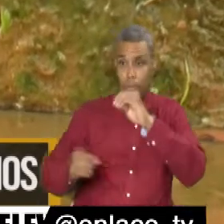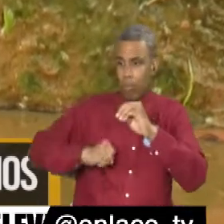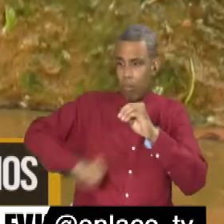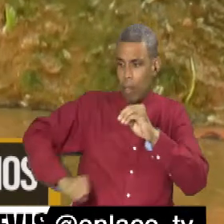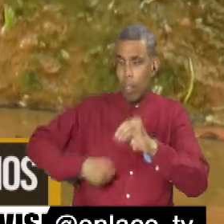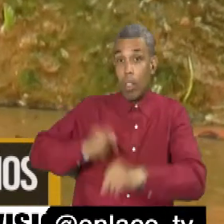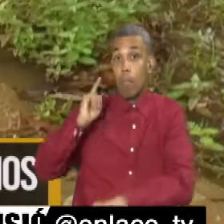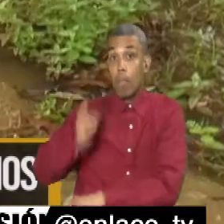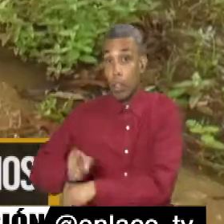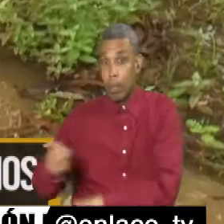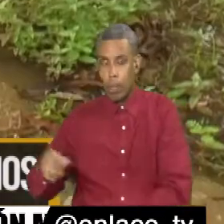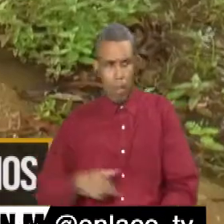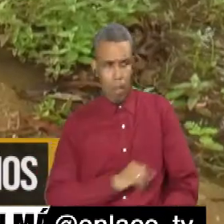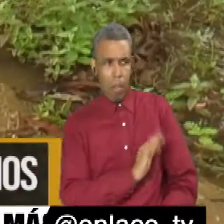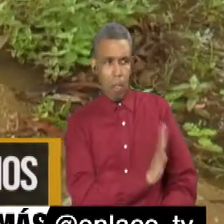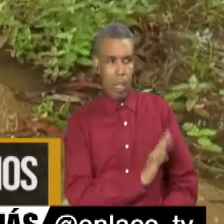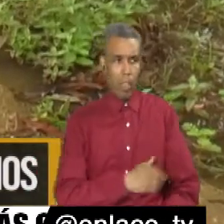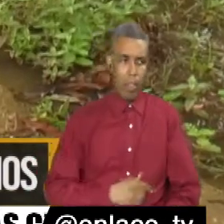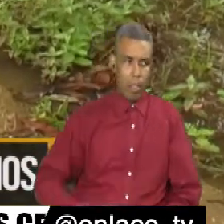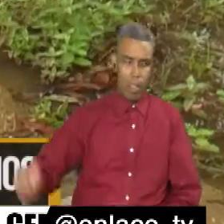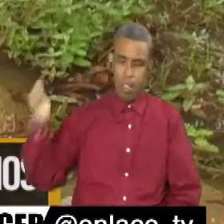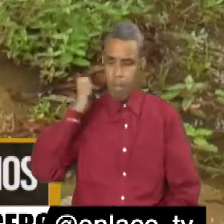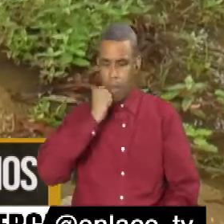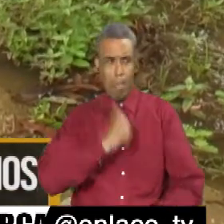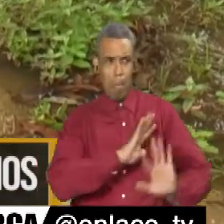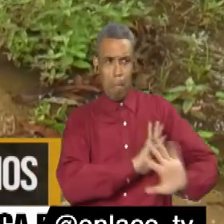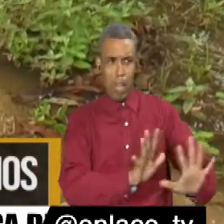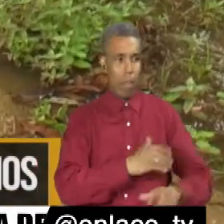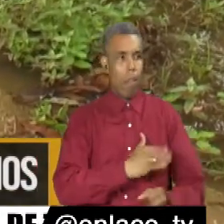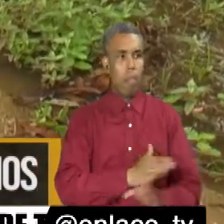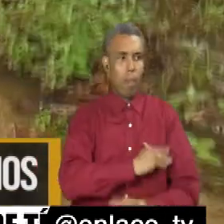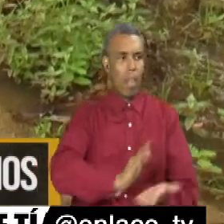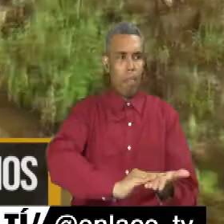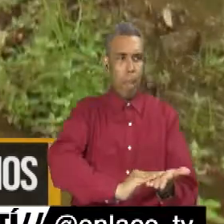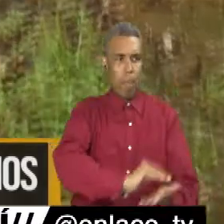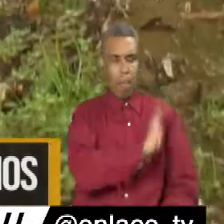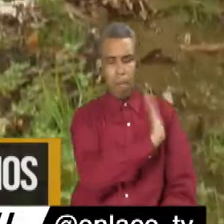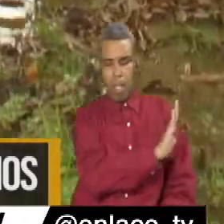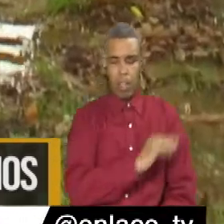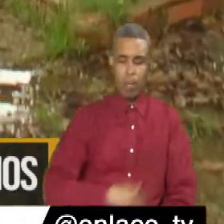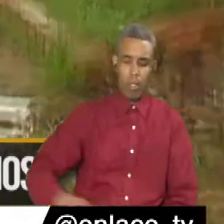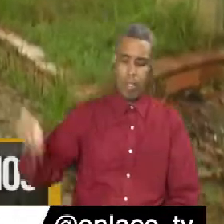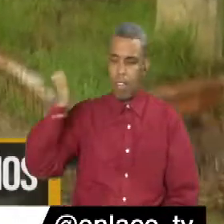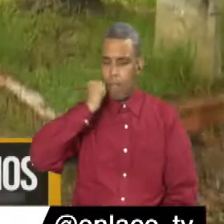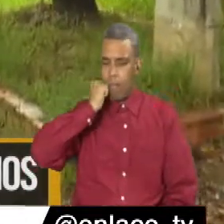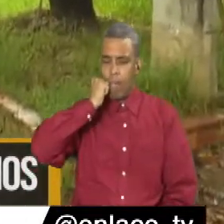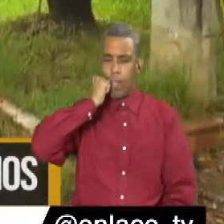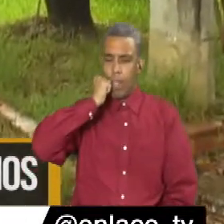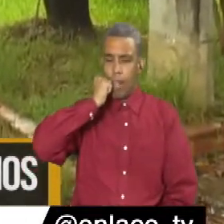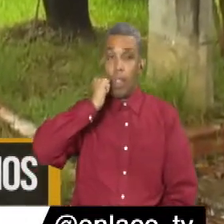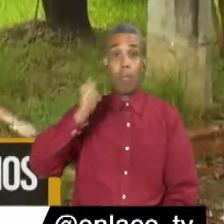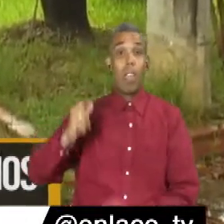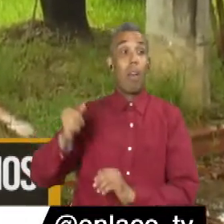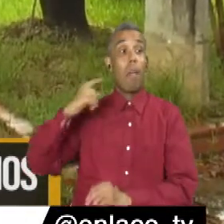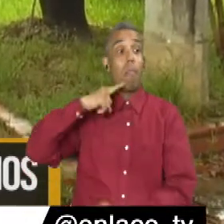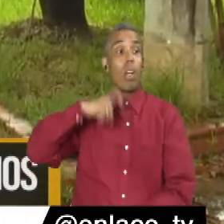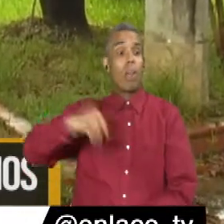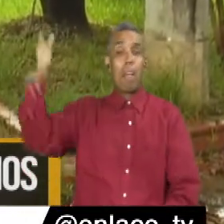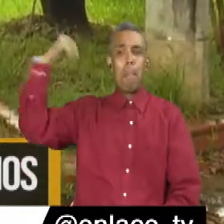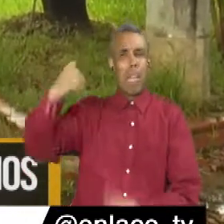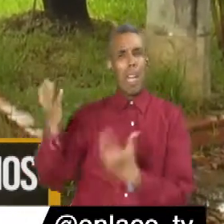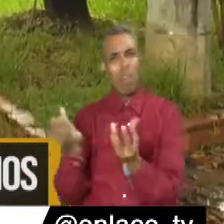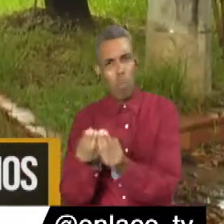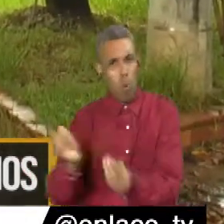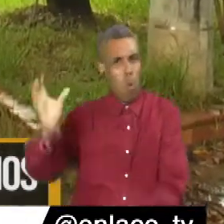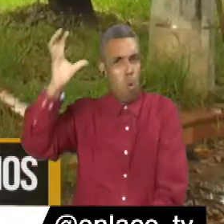llama a Bucaramanga, y me dice, no, yo vamos a acabar este problema de raíz, voy a llamar unos técnicos a Bucaramanga para que vengan y